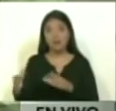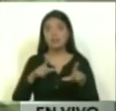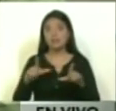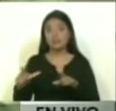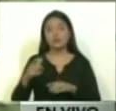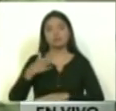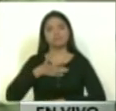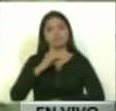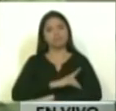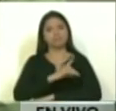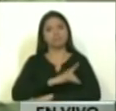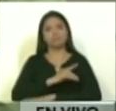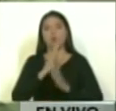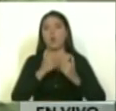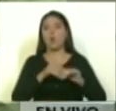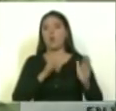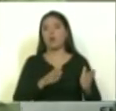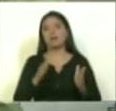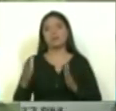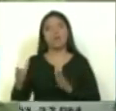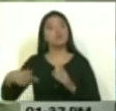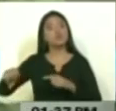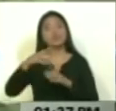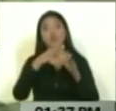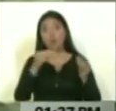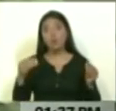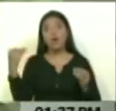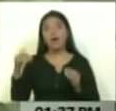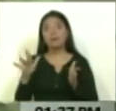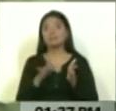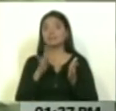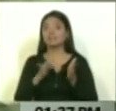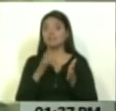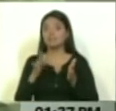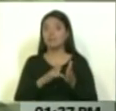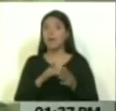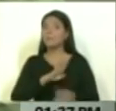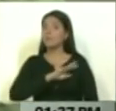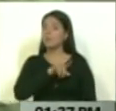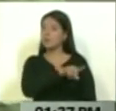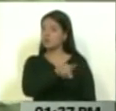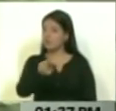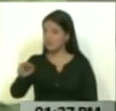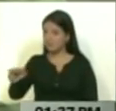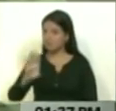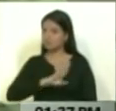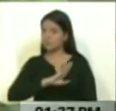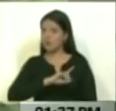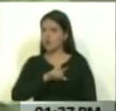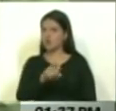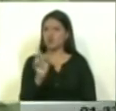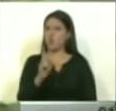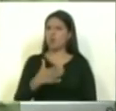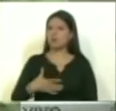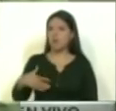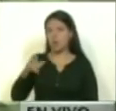disciplina, orden, organización para que nuestros muchachos tengan sus tabletas. Eso sí, es para ustedes, muchachos. Yo no quiero ver